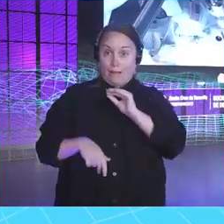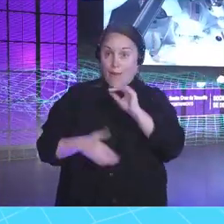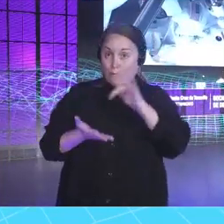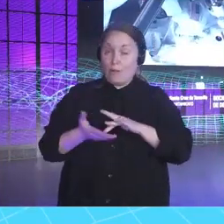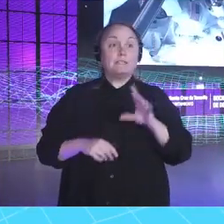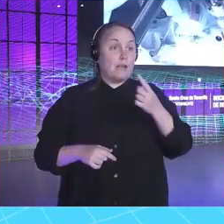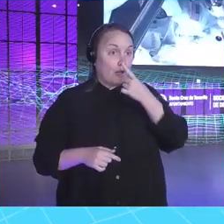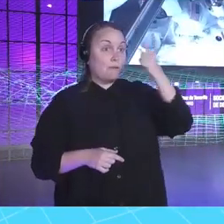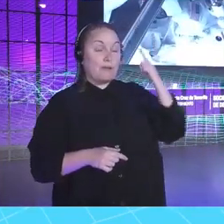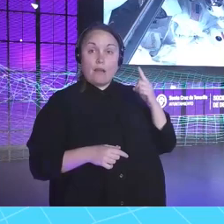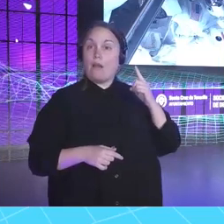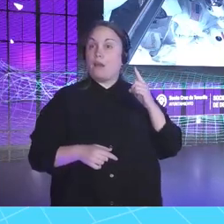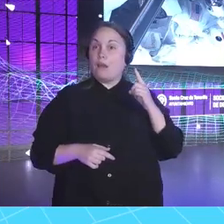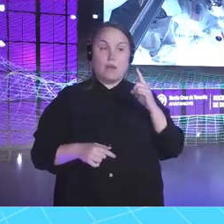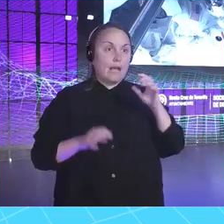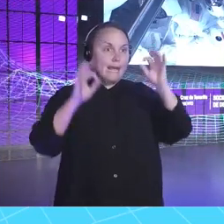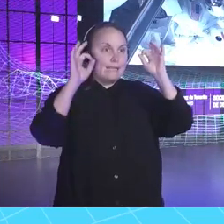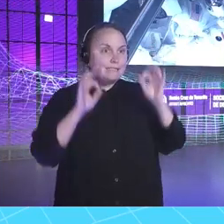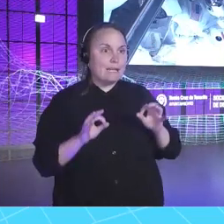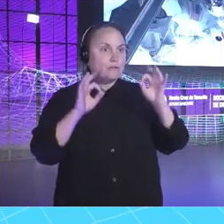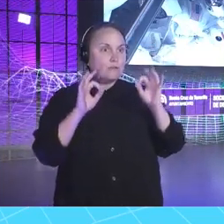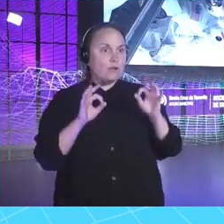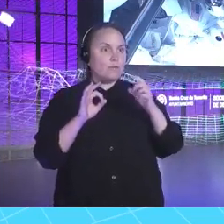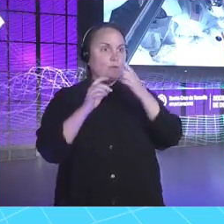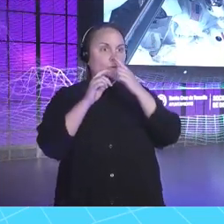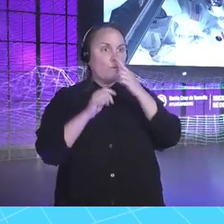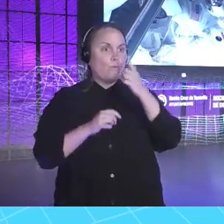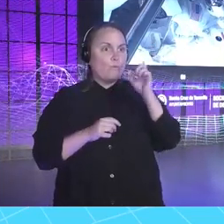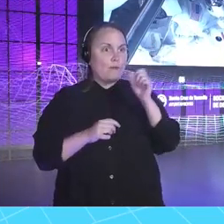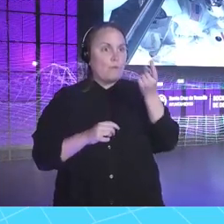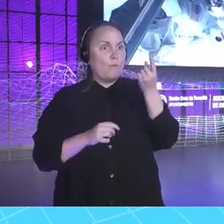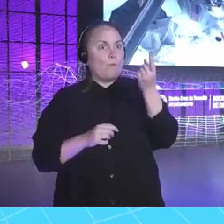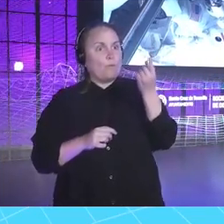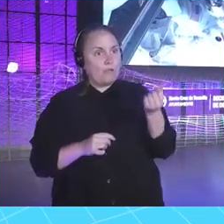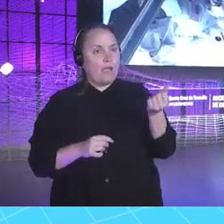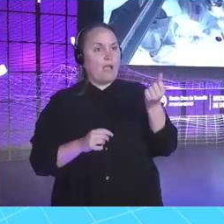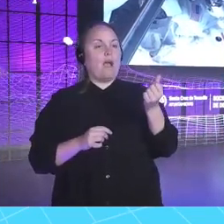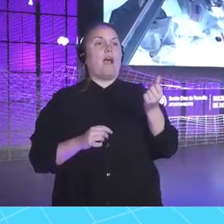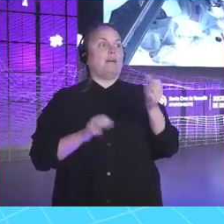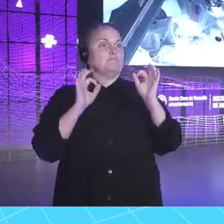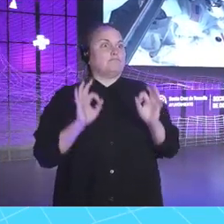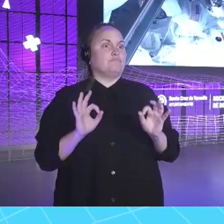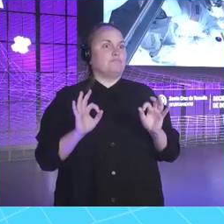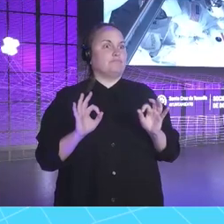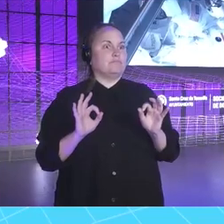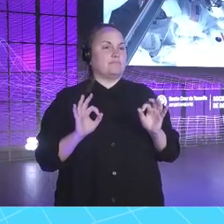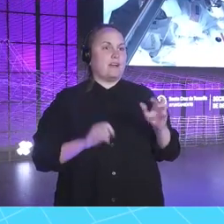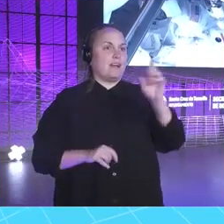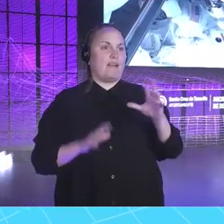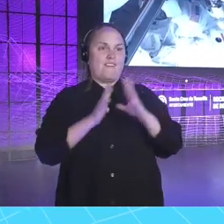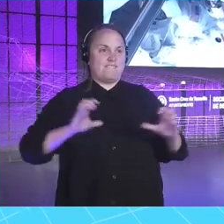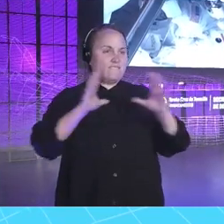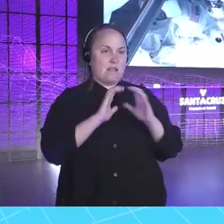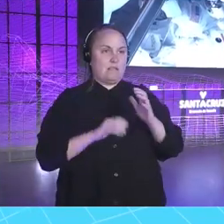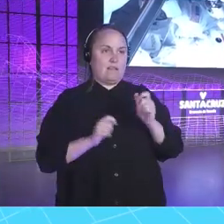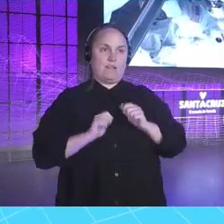sí hace un año y mira dice exactamente hace un año y un día digo pues ya está ya ya lo tenemos aquí me apetece mucho el repetir Es un